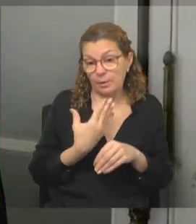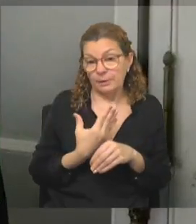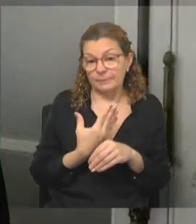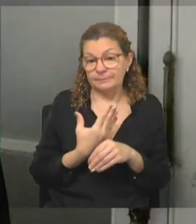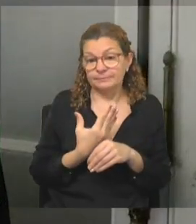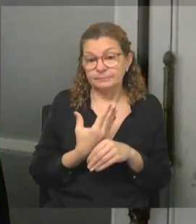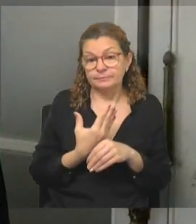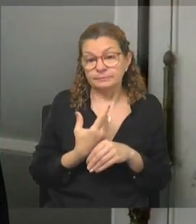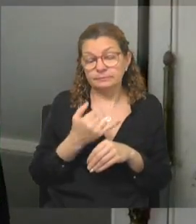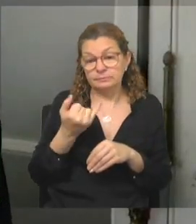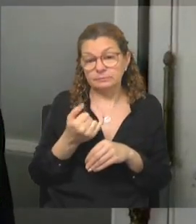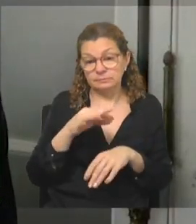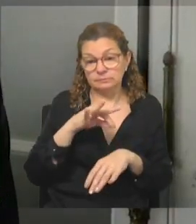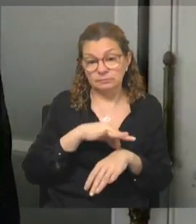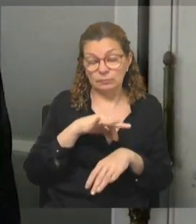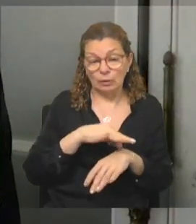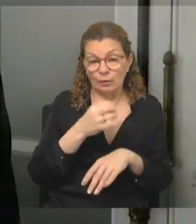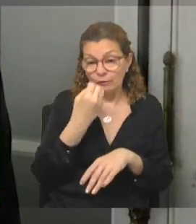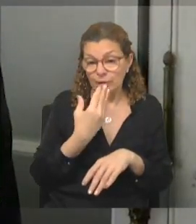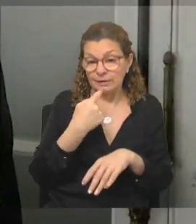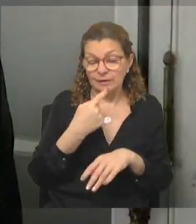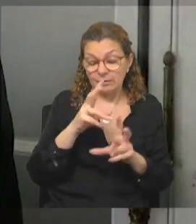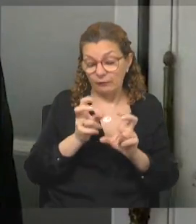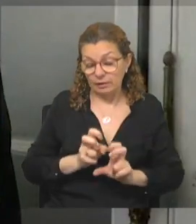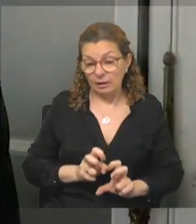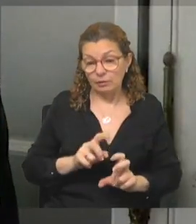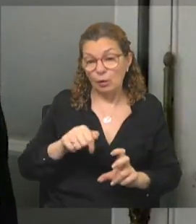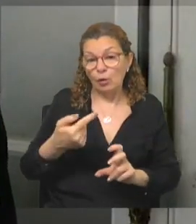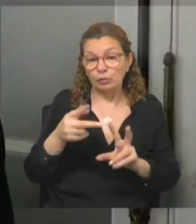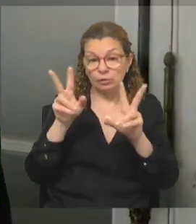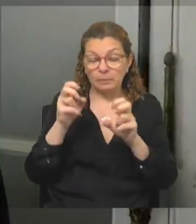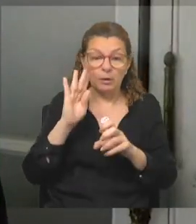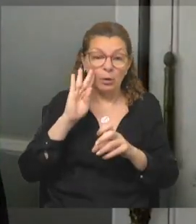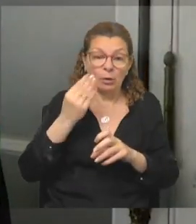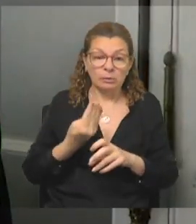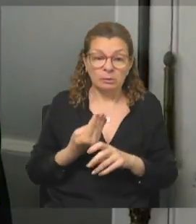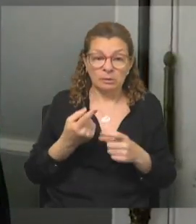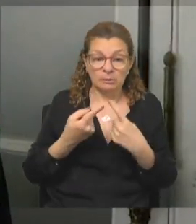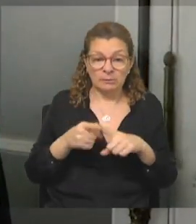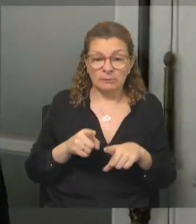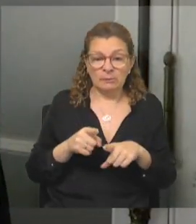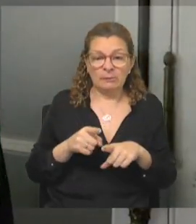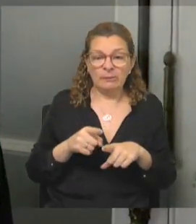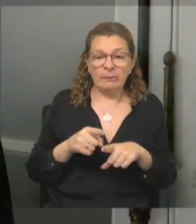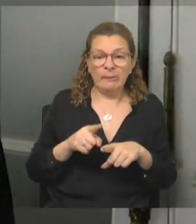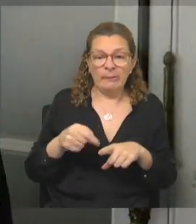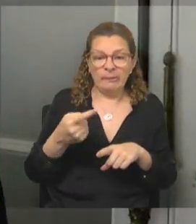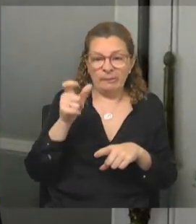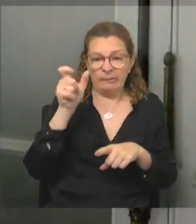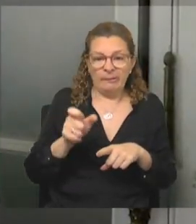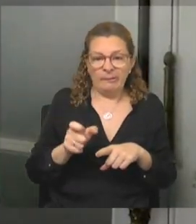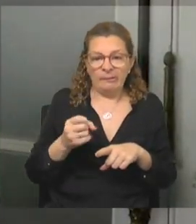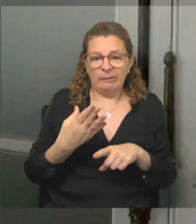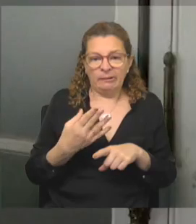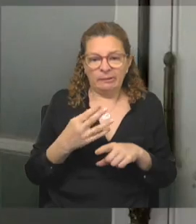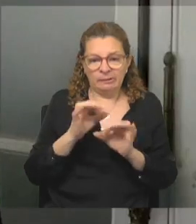si la doctora Sabrina flores está investigando otras conductas eventualmente criminales de otras personas porque